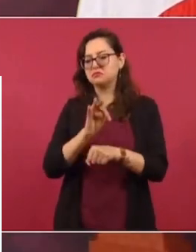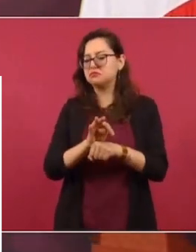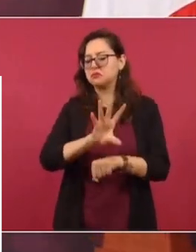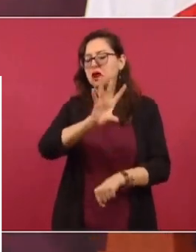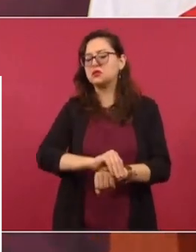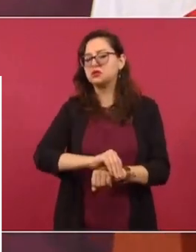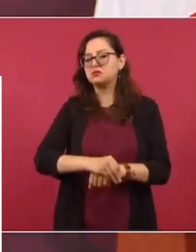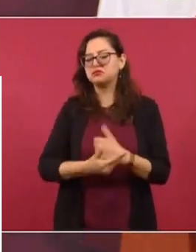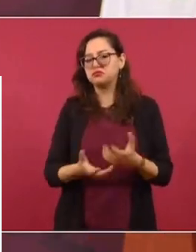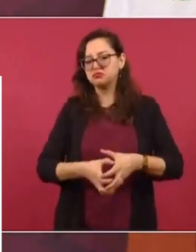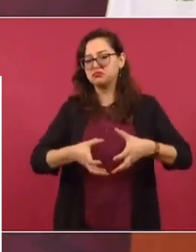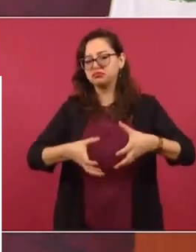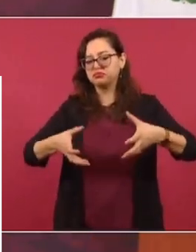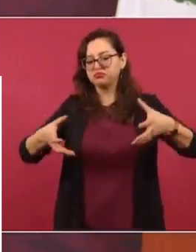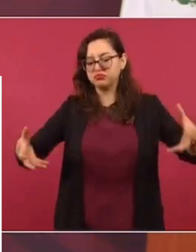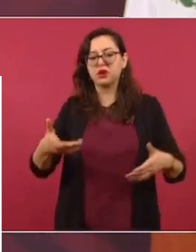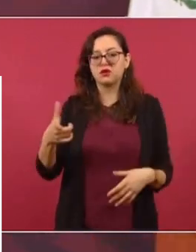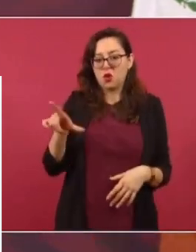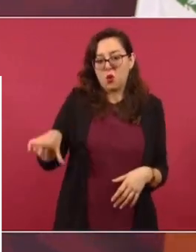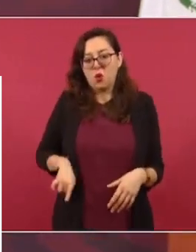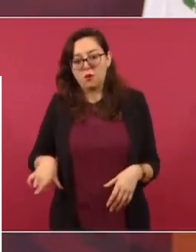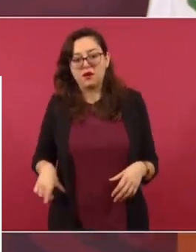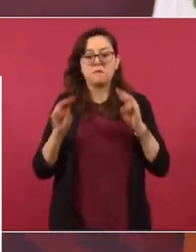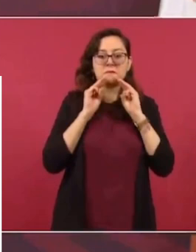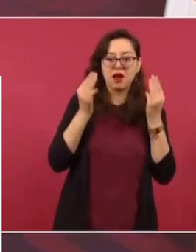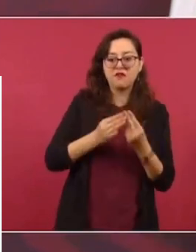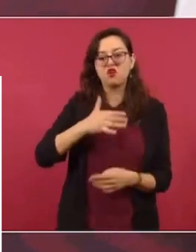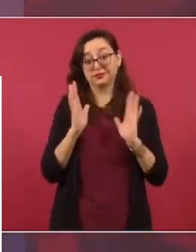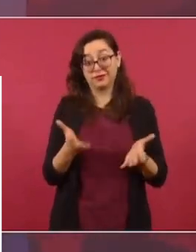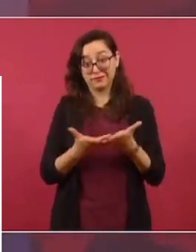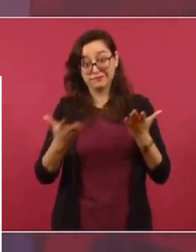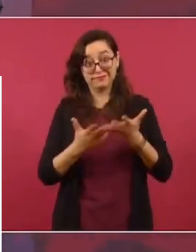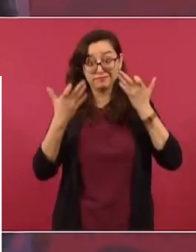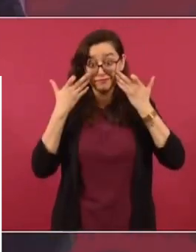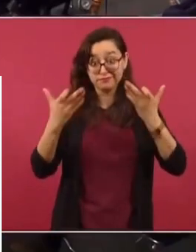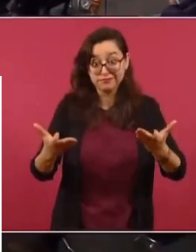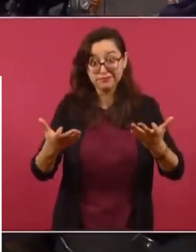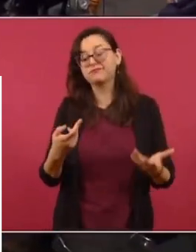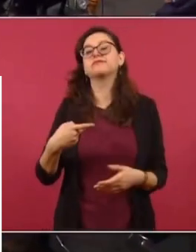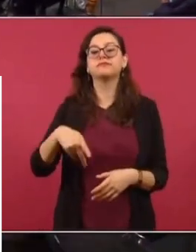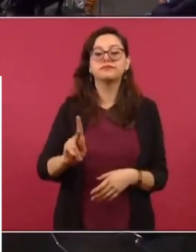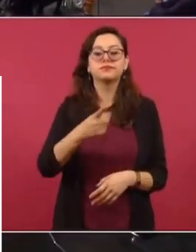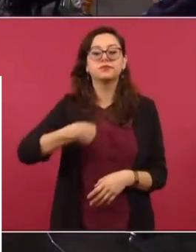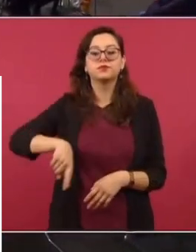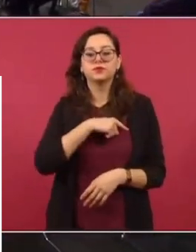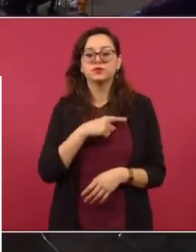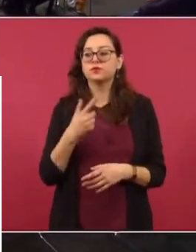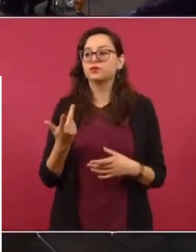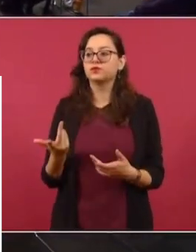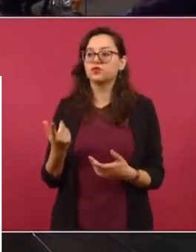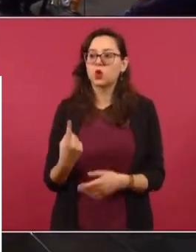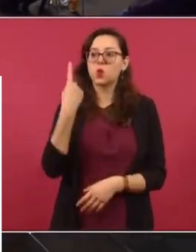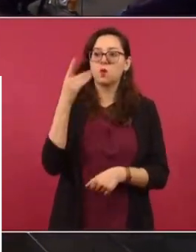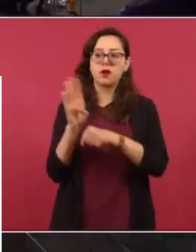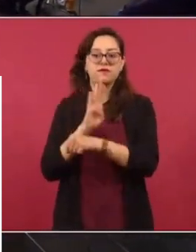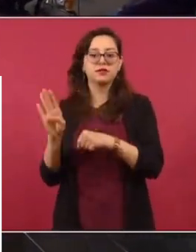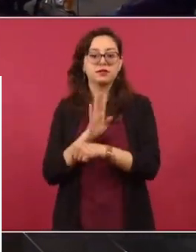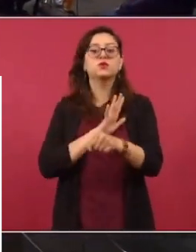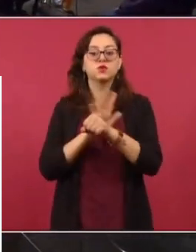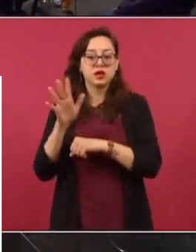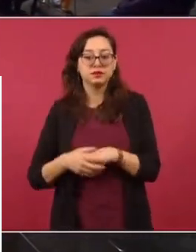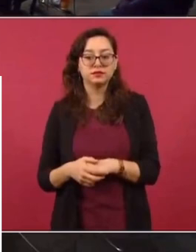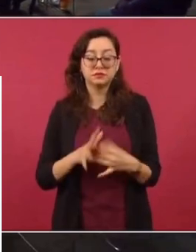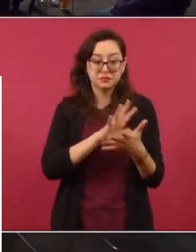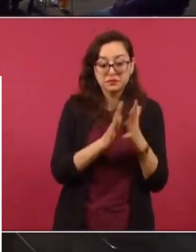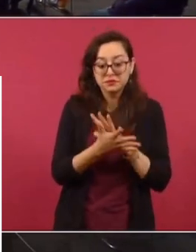delincuencia, con la corrupción, como está quedando de manifiesto, tenemos la ventaja que al no permitir la asociación